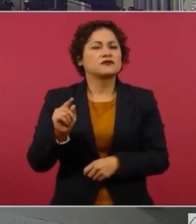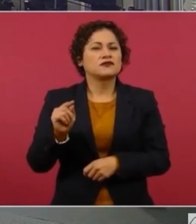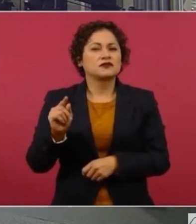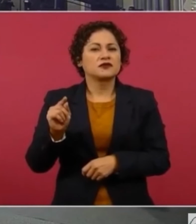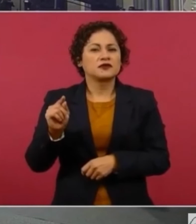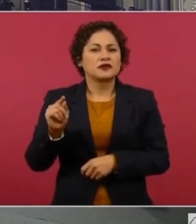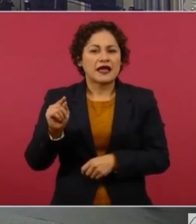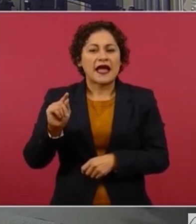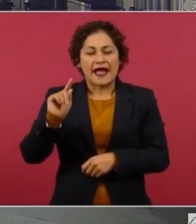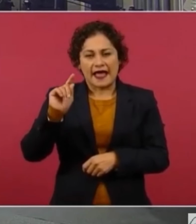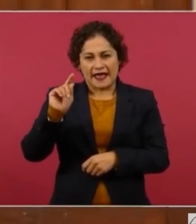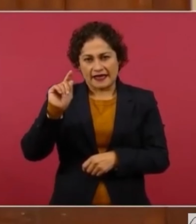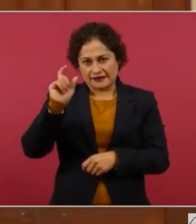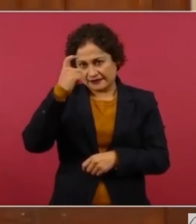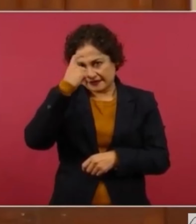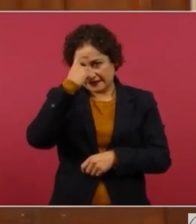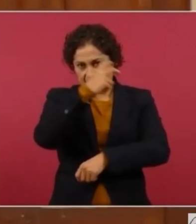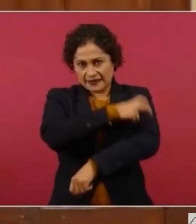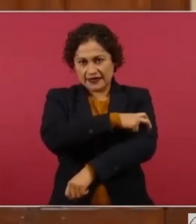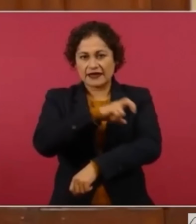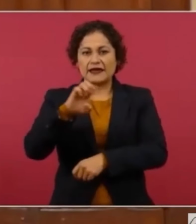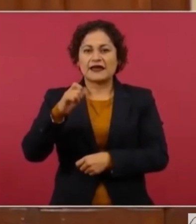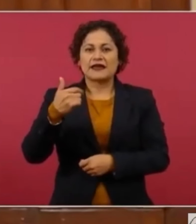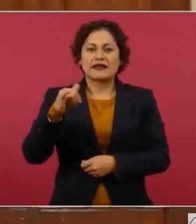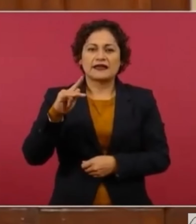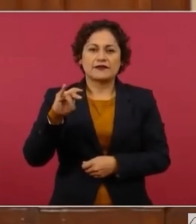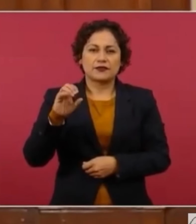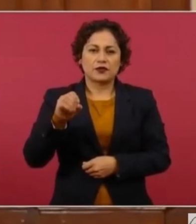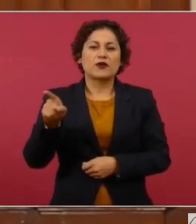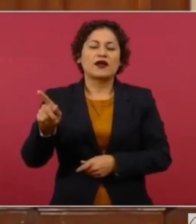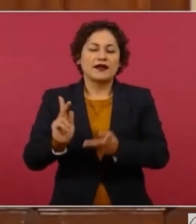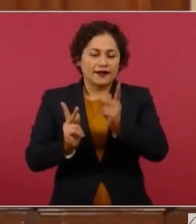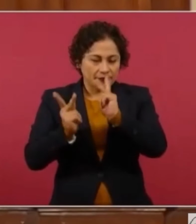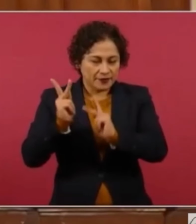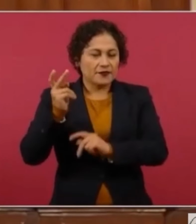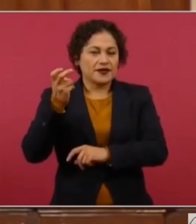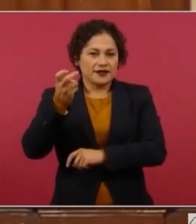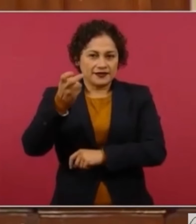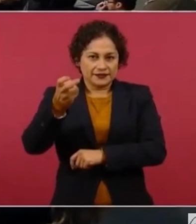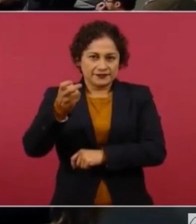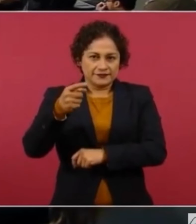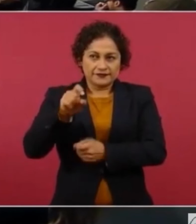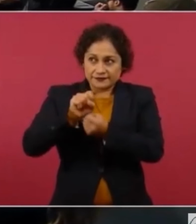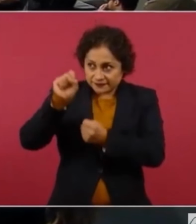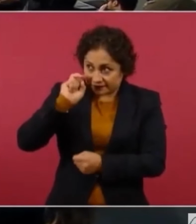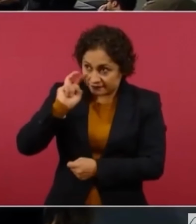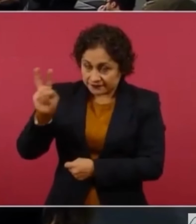en Egipto, la primavera árabe, y luego también